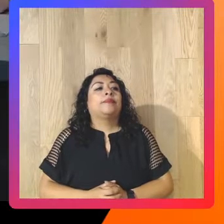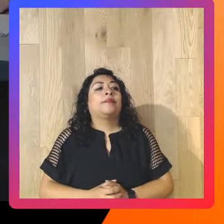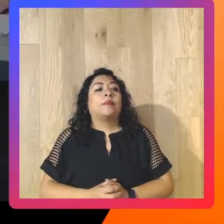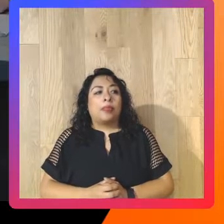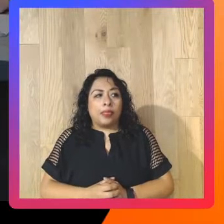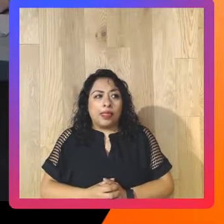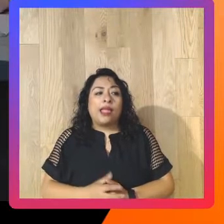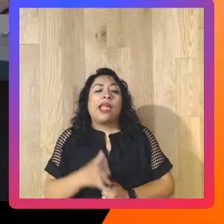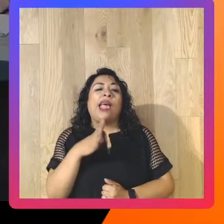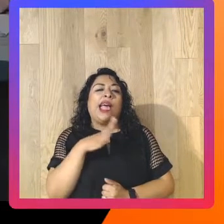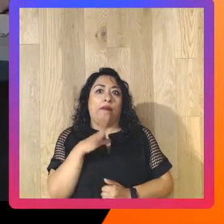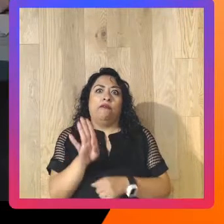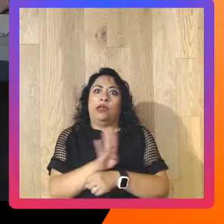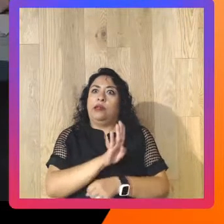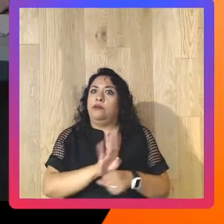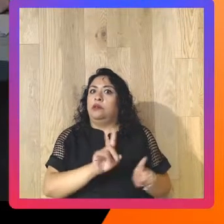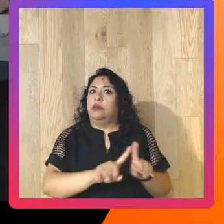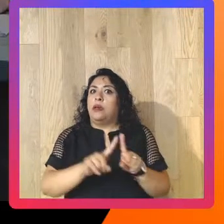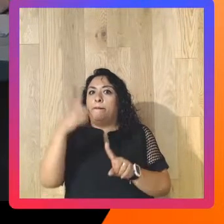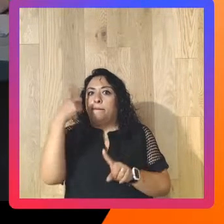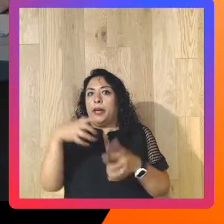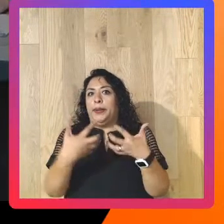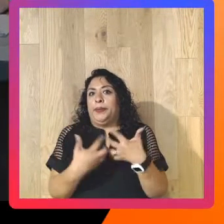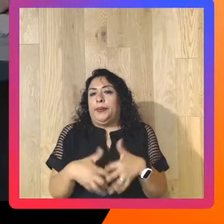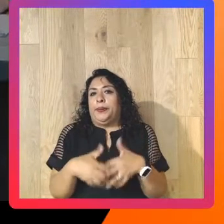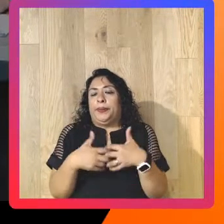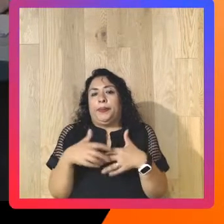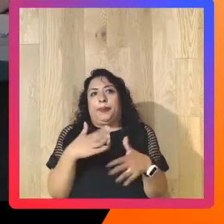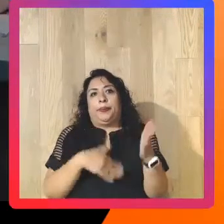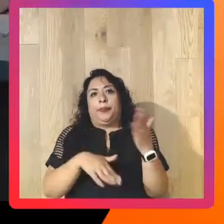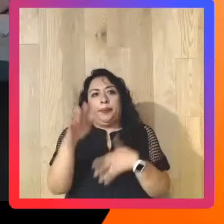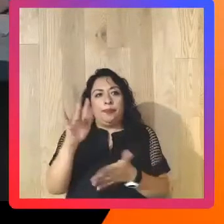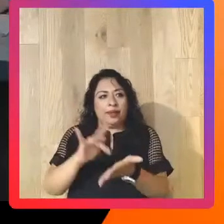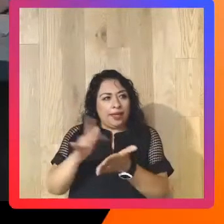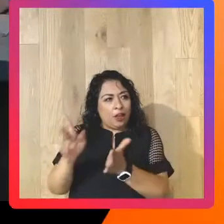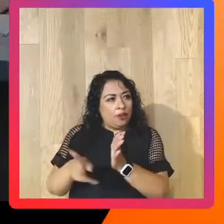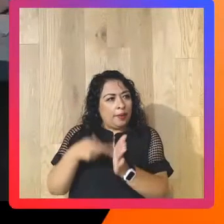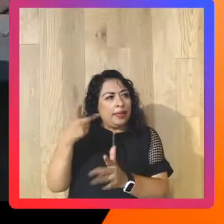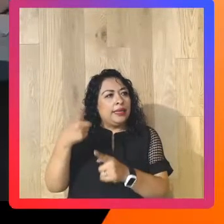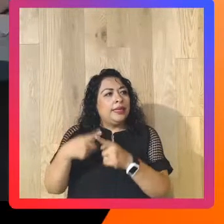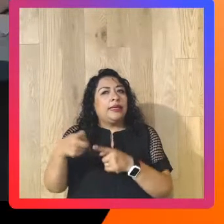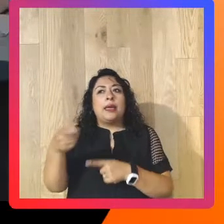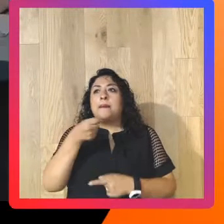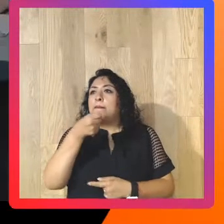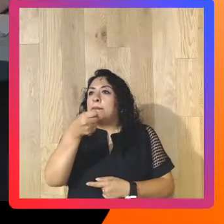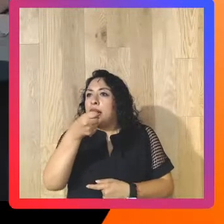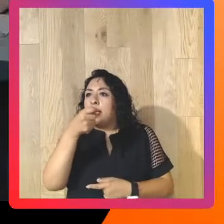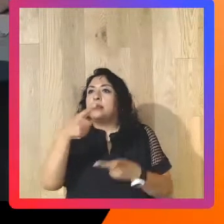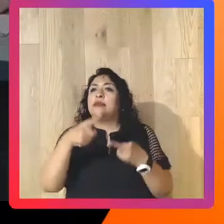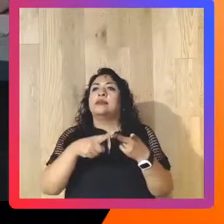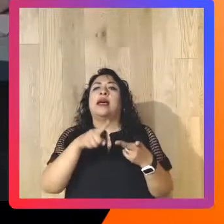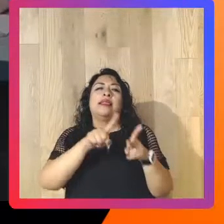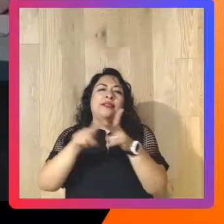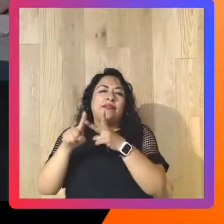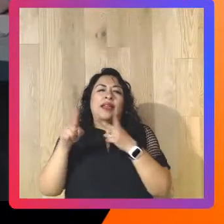tiene múltiples beneficios para la productividad. Agradecemos nuevamente a la prensa, a los medios